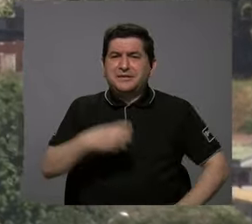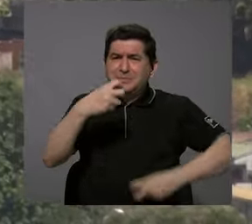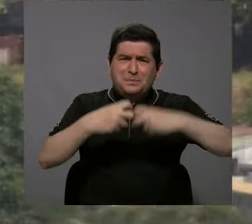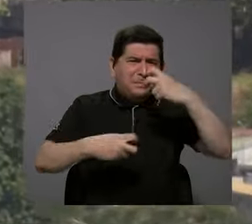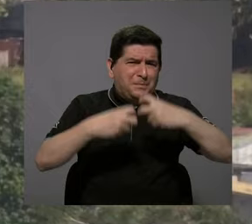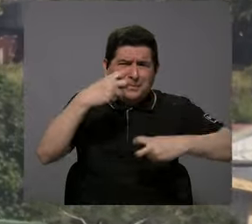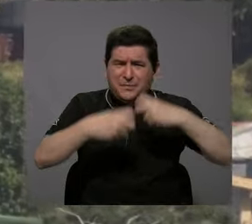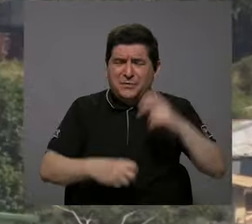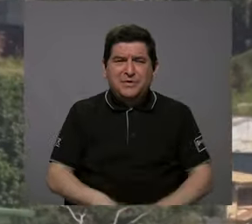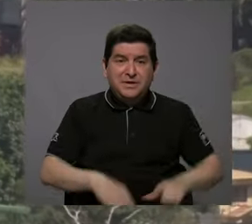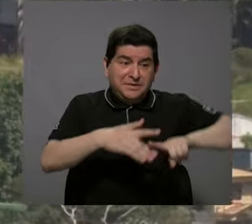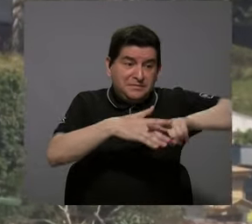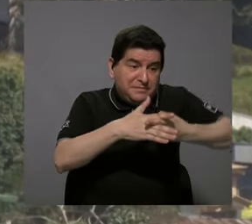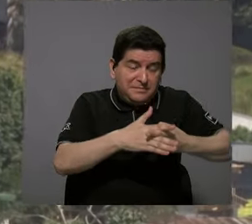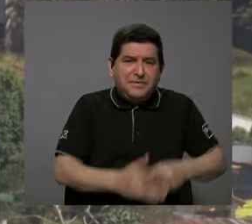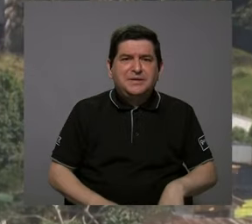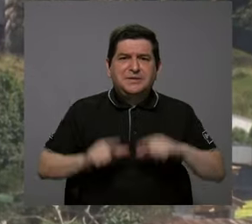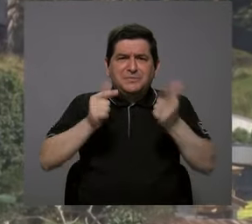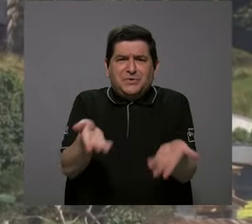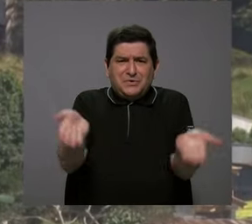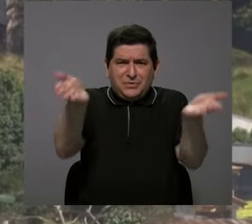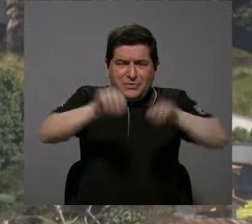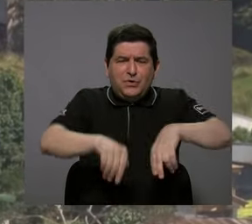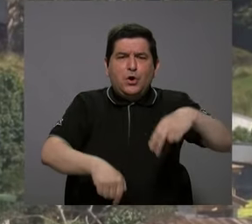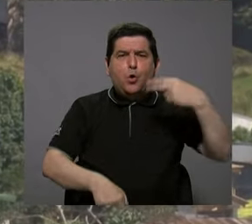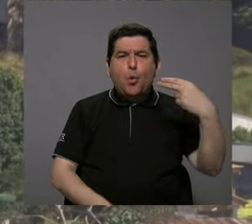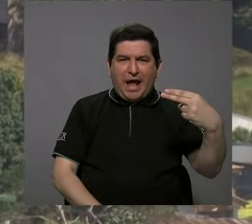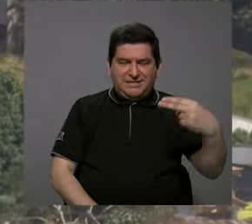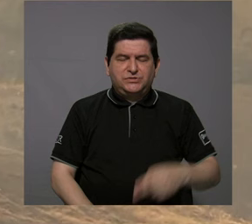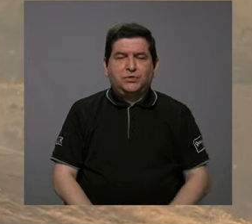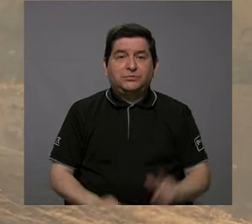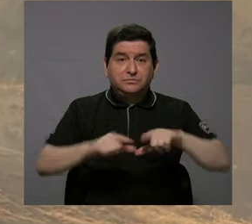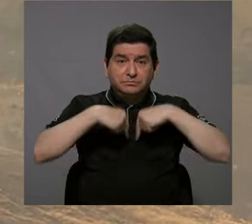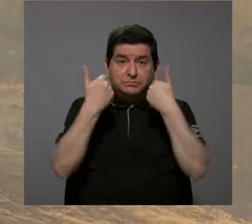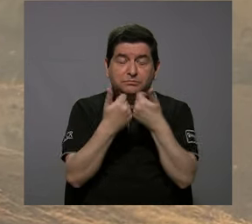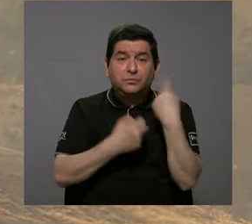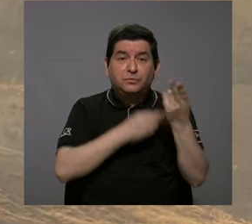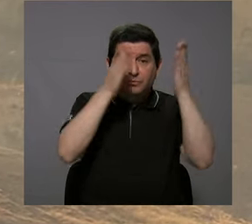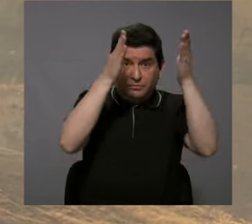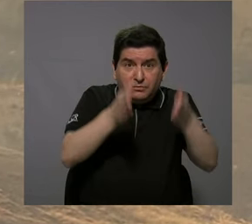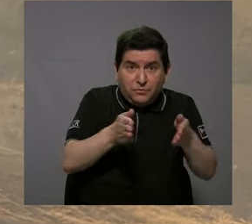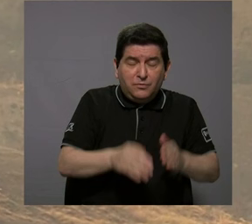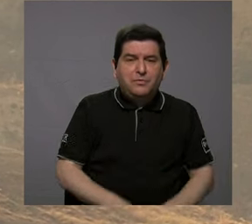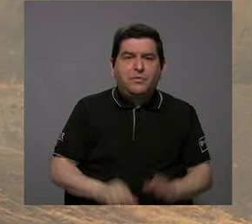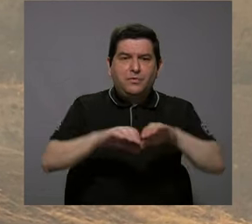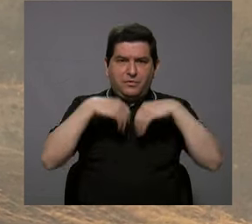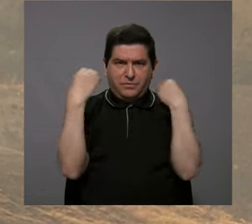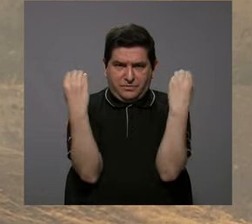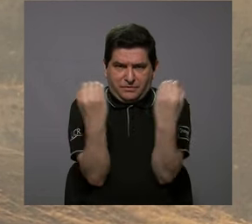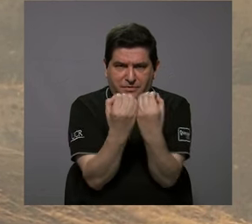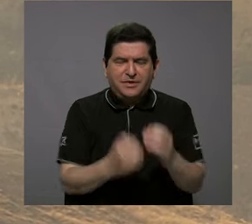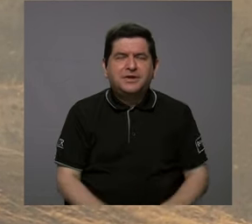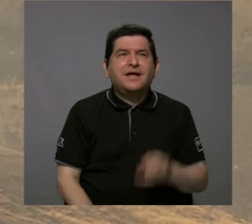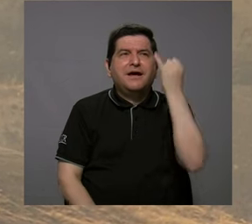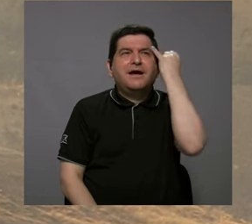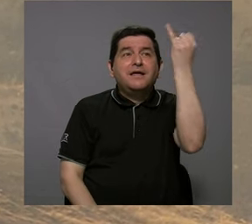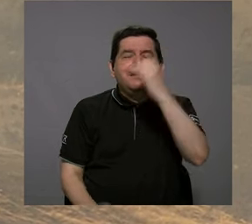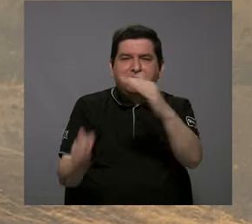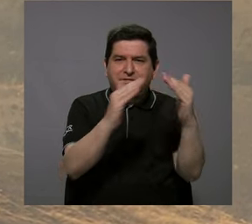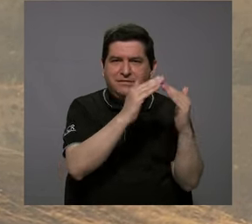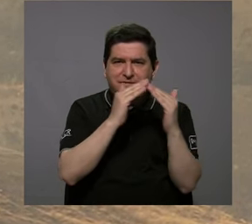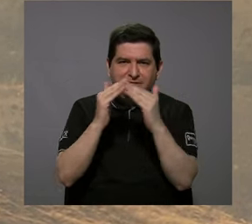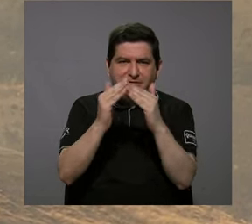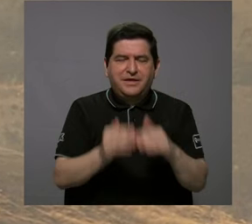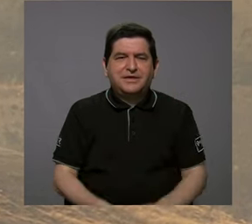problemas originados por el relleno sanitario al guaso un grupo de vecinos de la Organización iniciativas